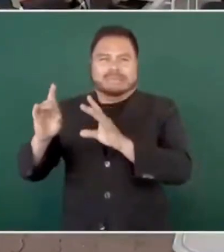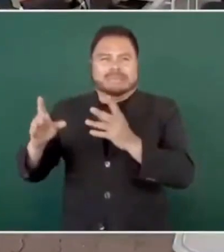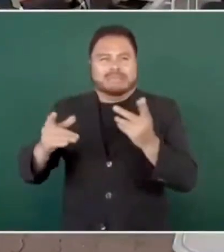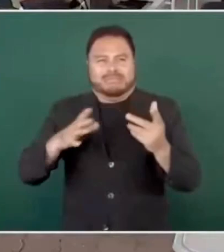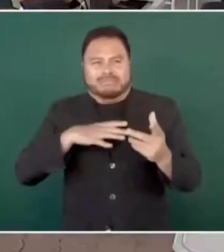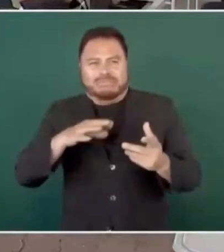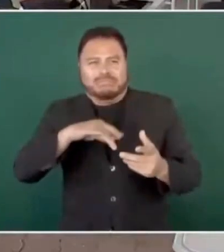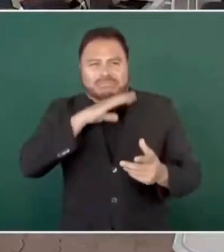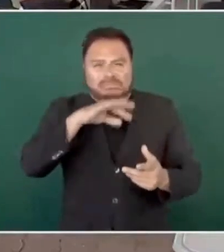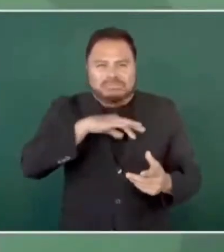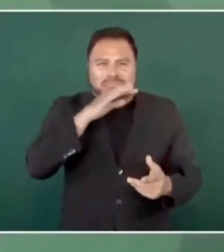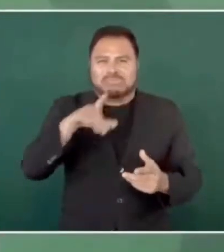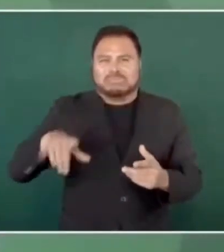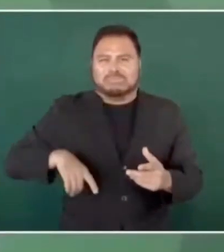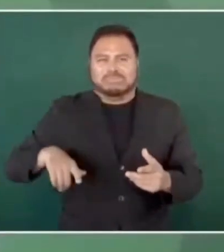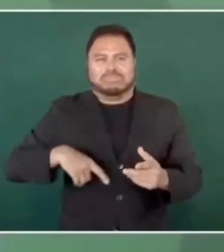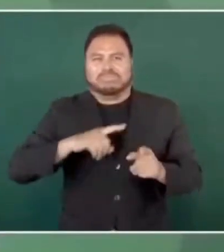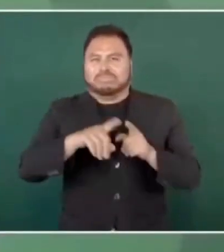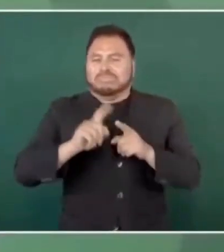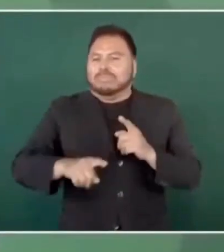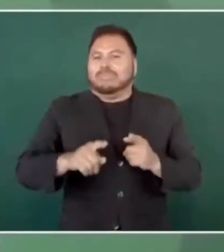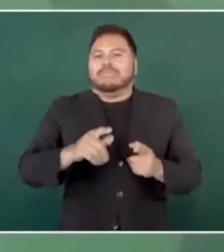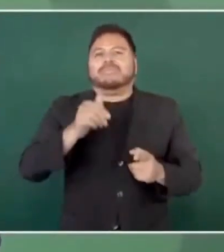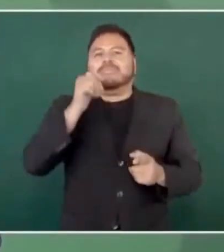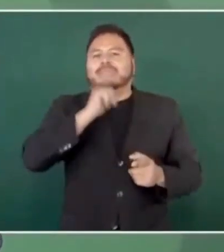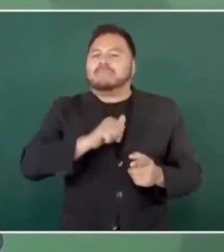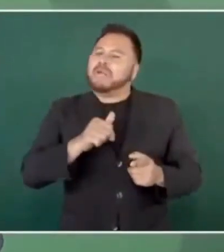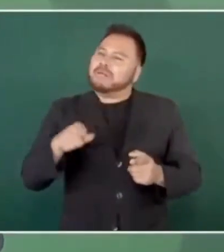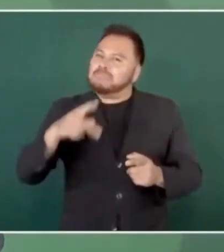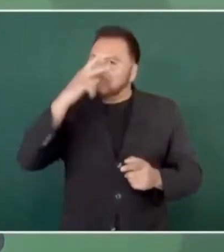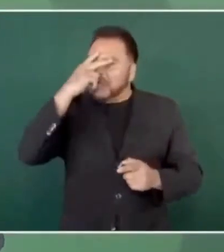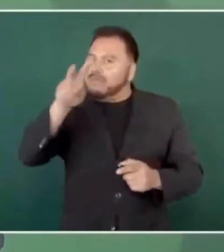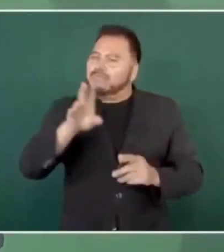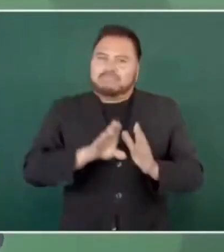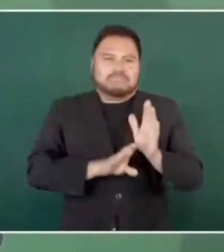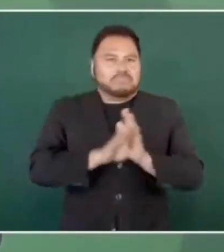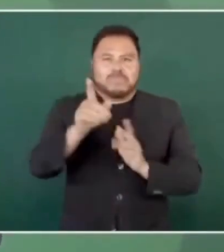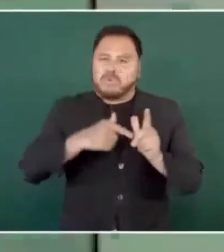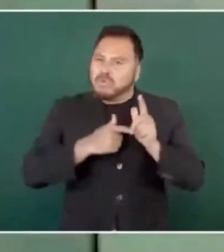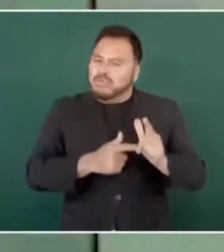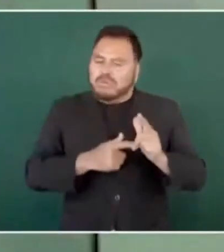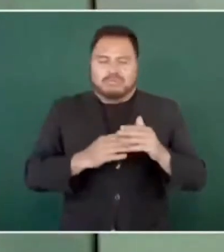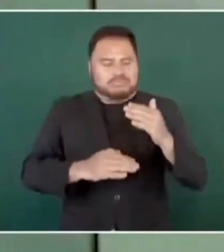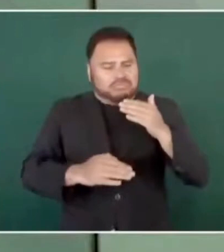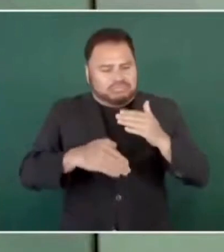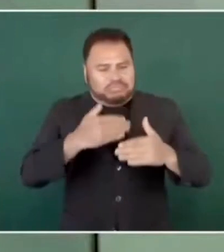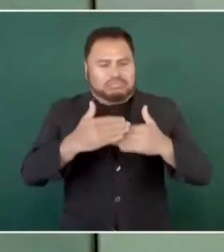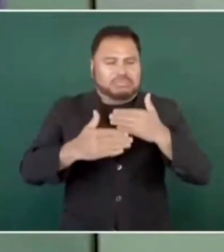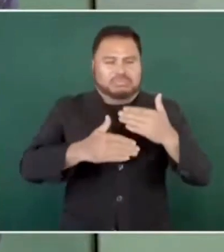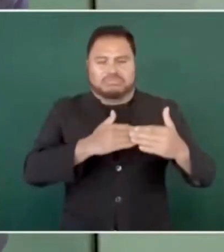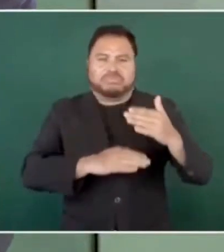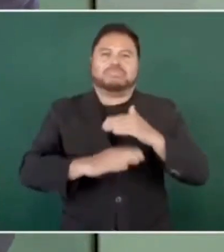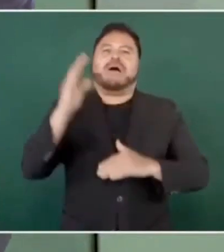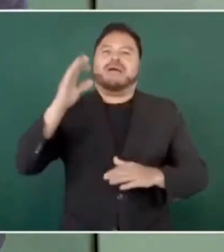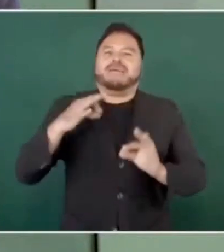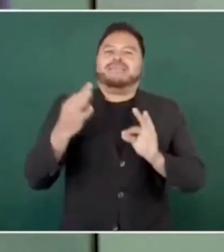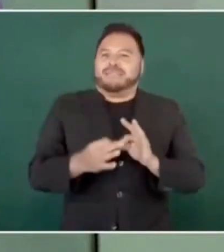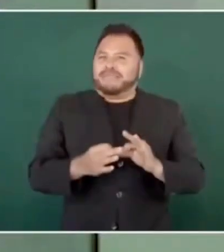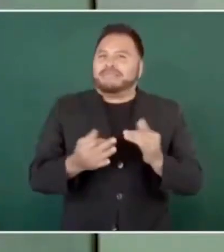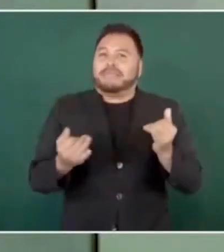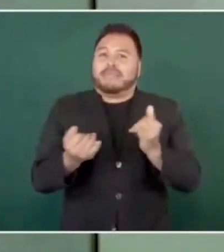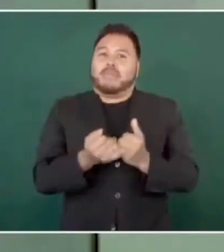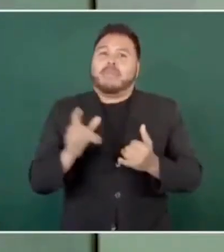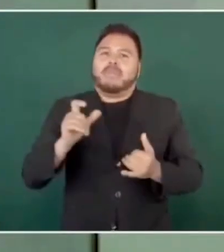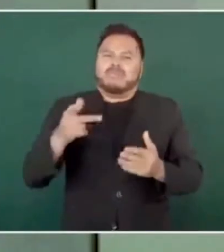corrupción, y siempre nuestro país sale adelante del flagelo de la